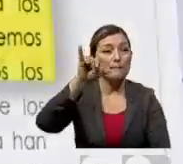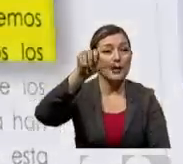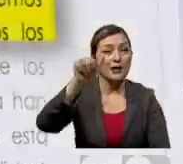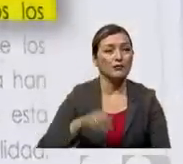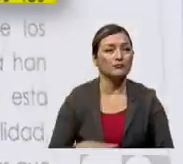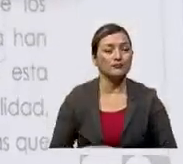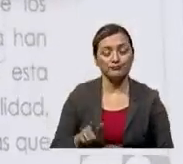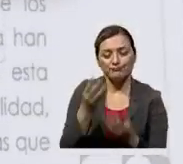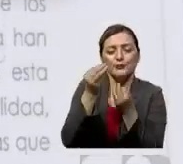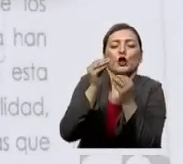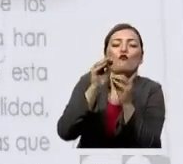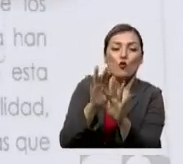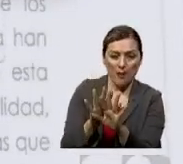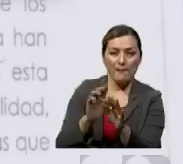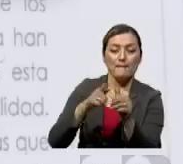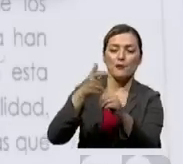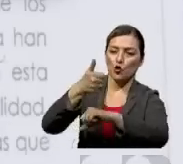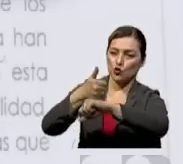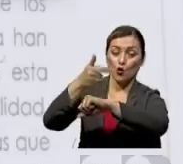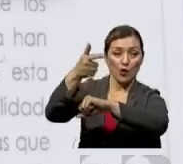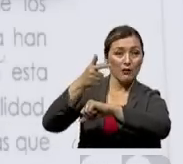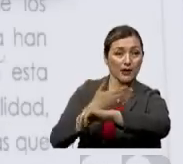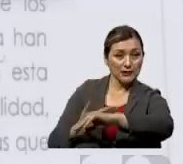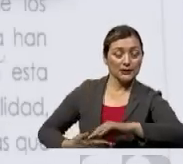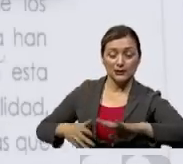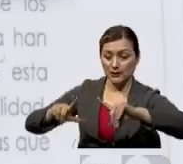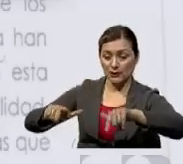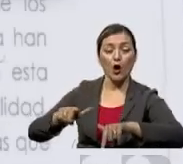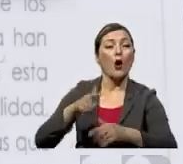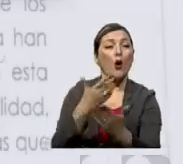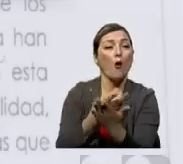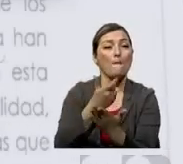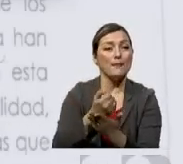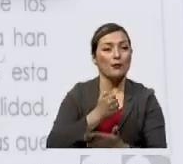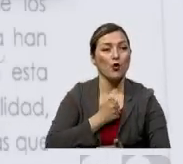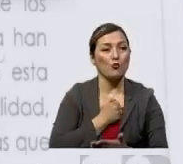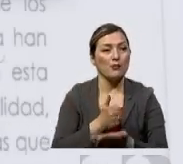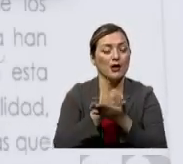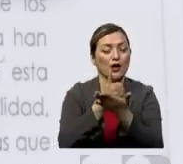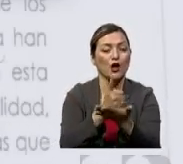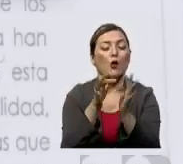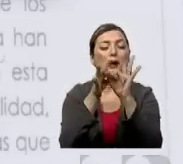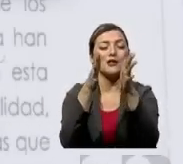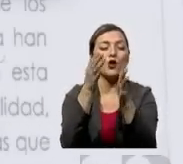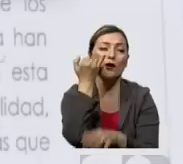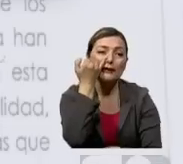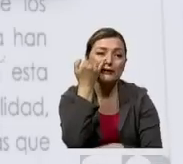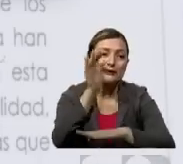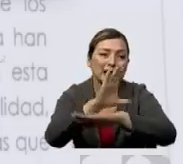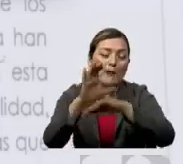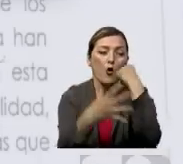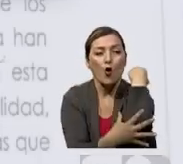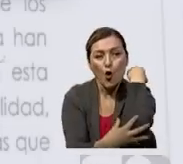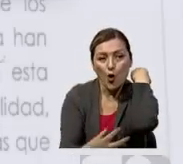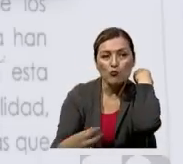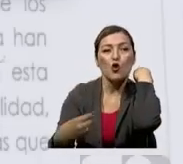Nos permitimos informar ante la primera autoridad de la nación, la propiedad adquirida beneficiará a los compañeros indígenas y campesinos de escasos